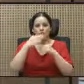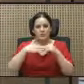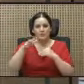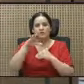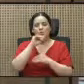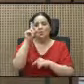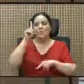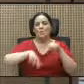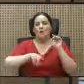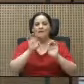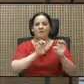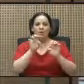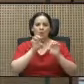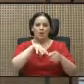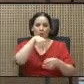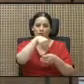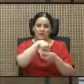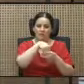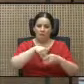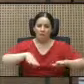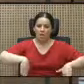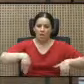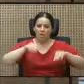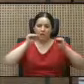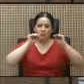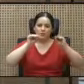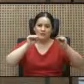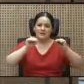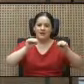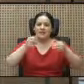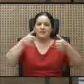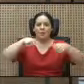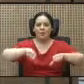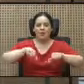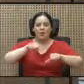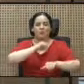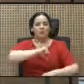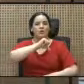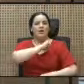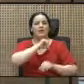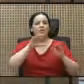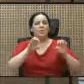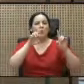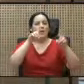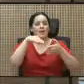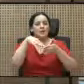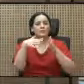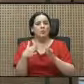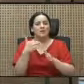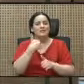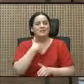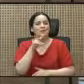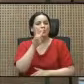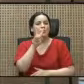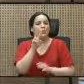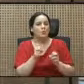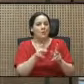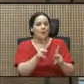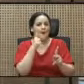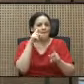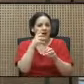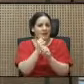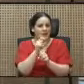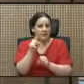dieron. Según las autoridades de educación, los estudiantes tienen 2 oportunidades para presentar estas